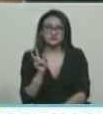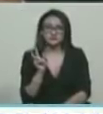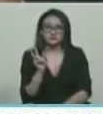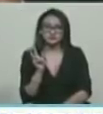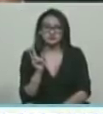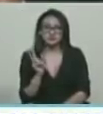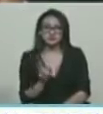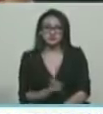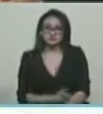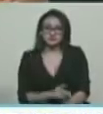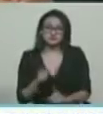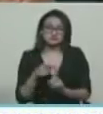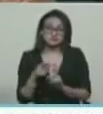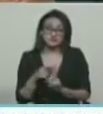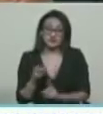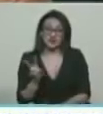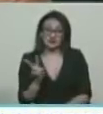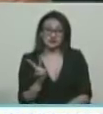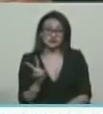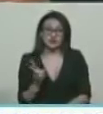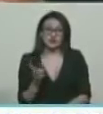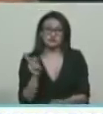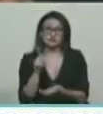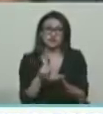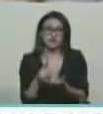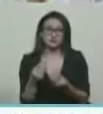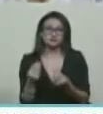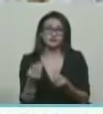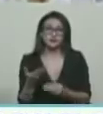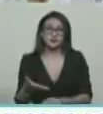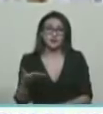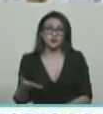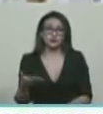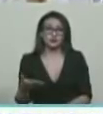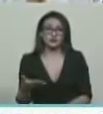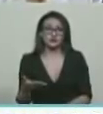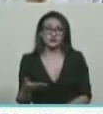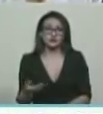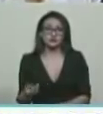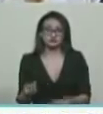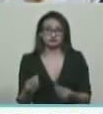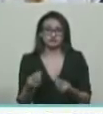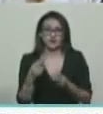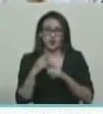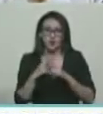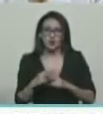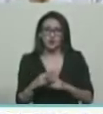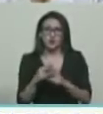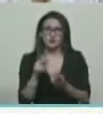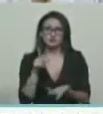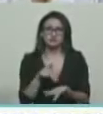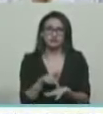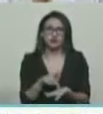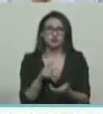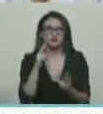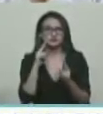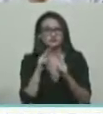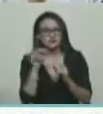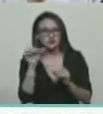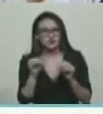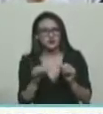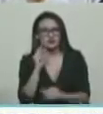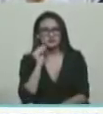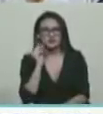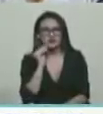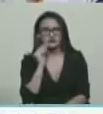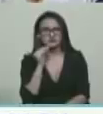a Venezuela como destino, y nos concede a nosotros el honor de contar con su presencia y de conocer sus experiencias.